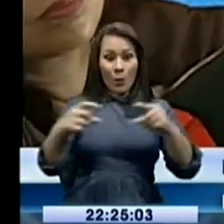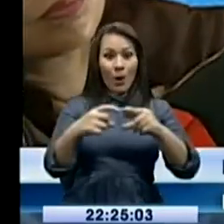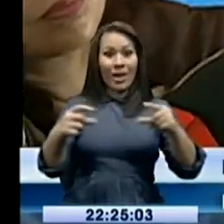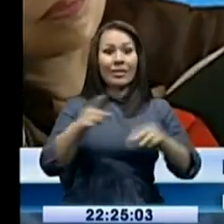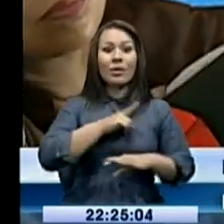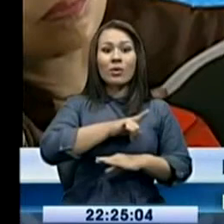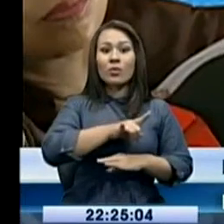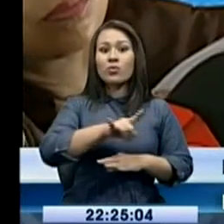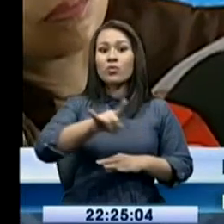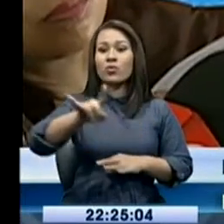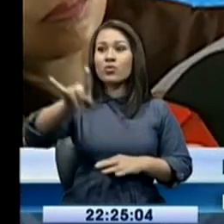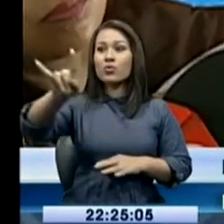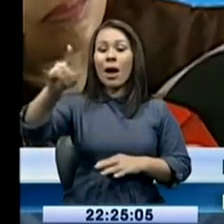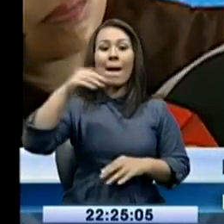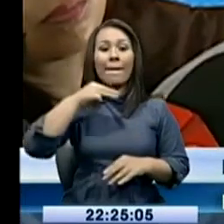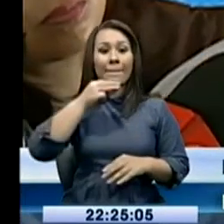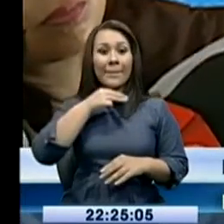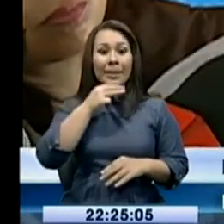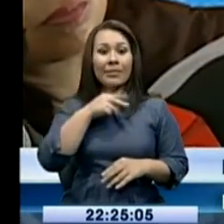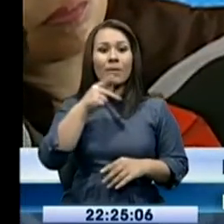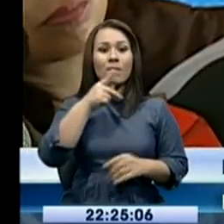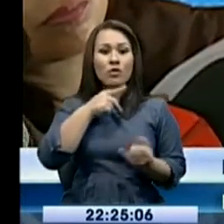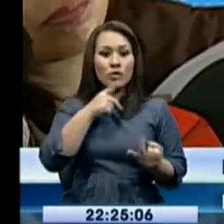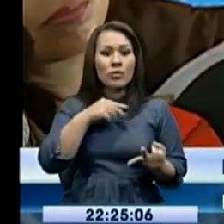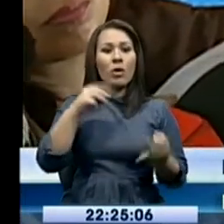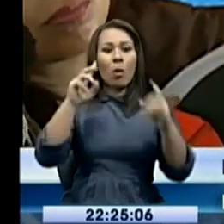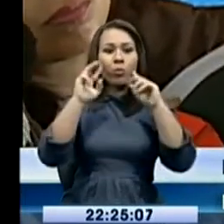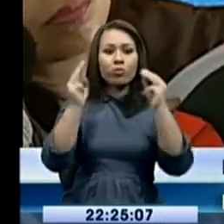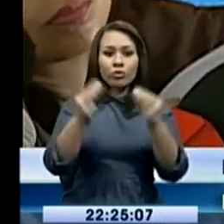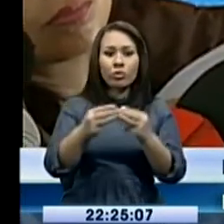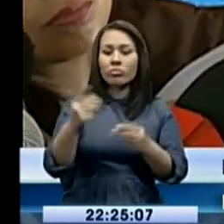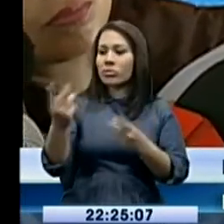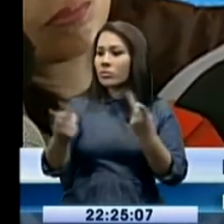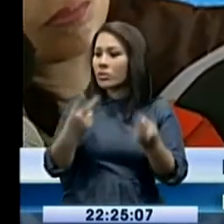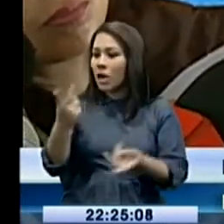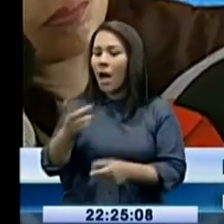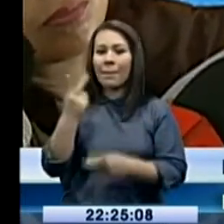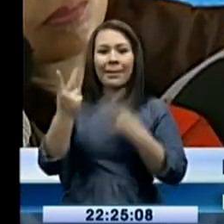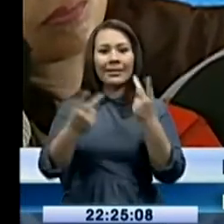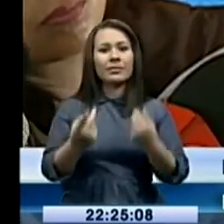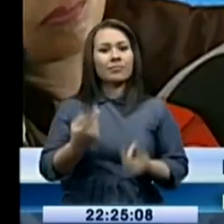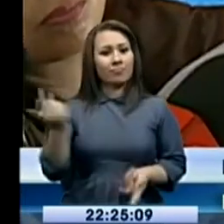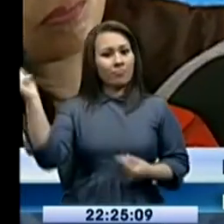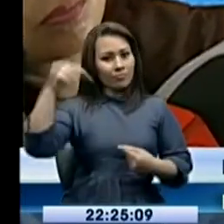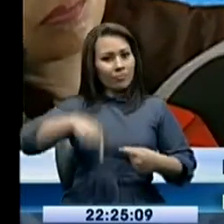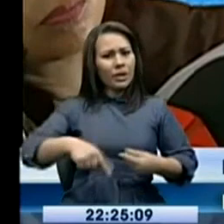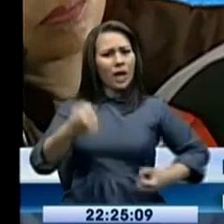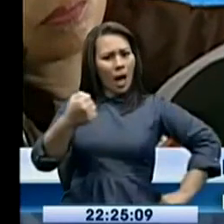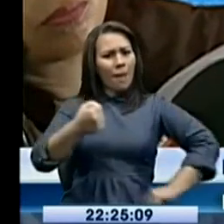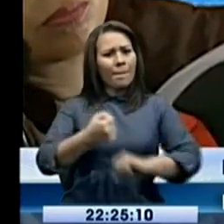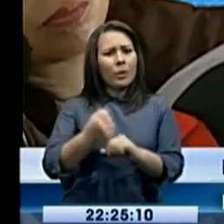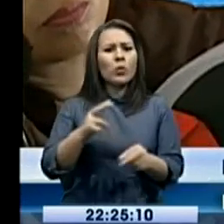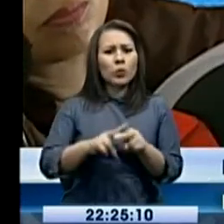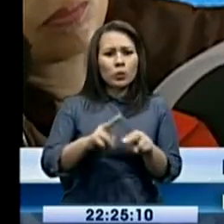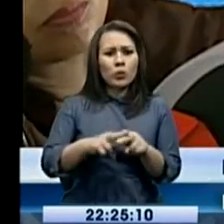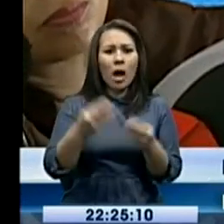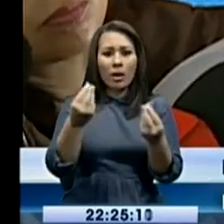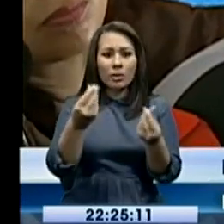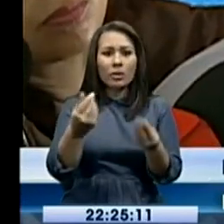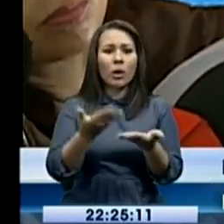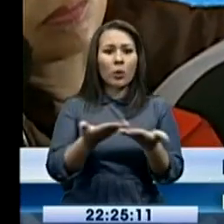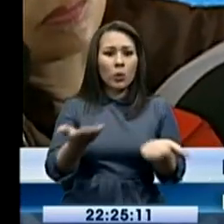día de la madre, ocupar ese tour. Y una muestra de gratitud y solidaridad es visitándolos, consumiendo sus